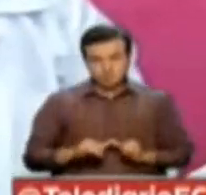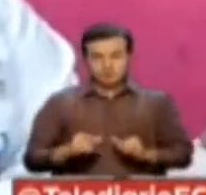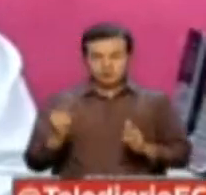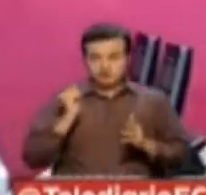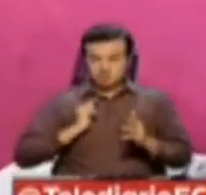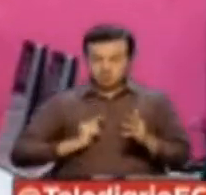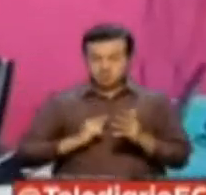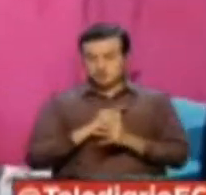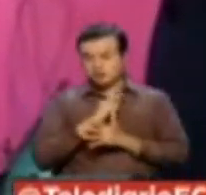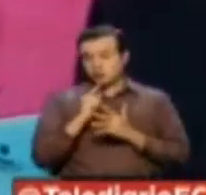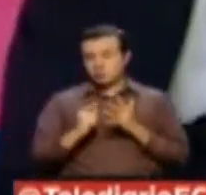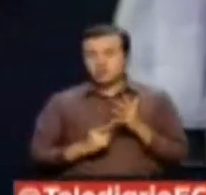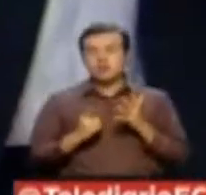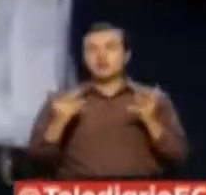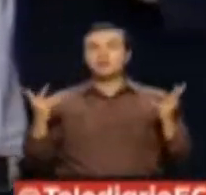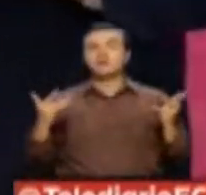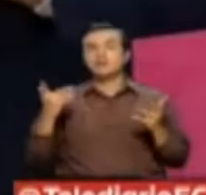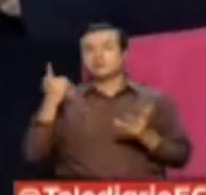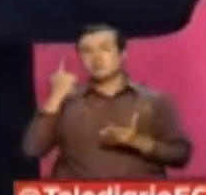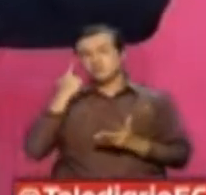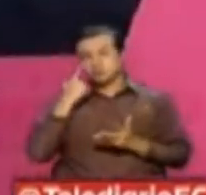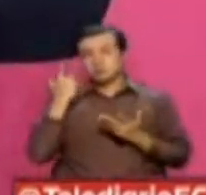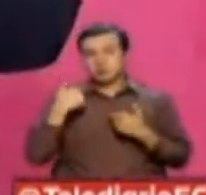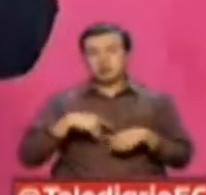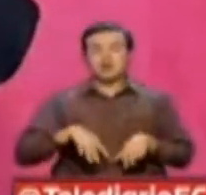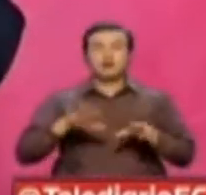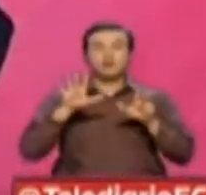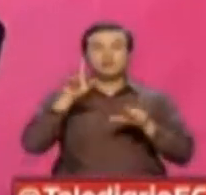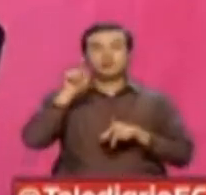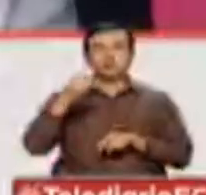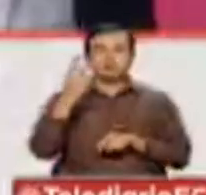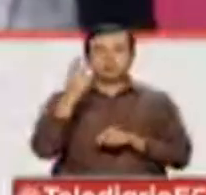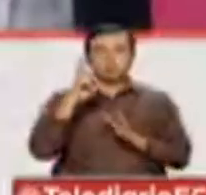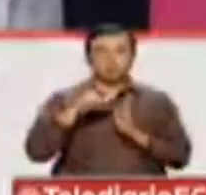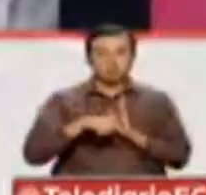detalle en qué consiste este examen audio lógico son las 8 de la mañana con 12 minutos compañeras